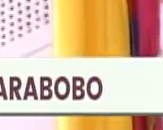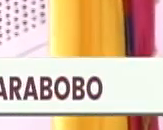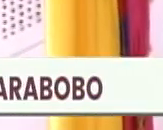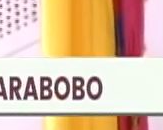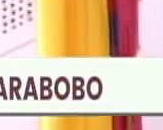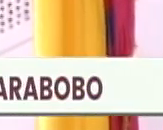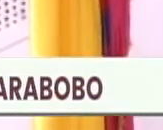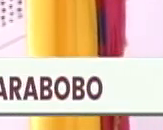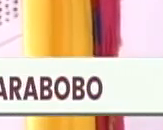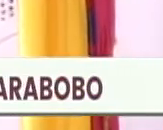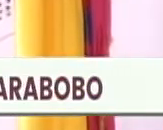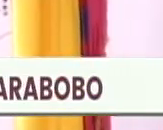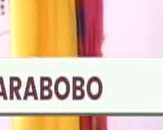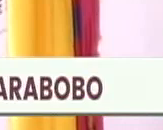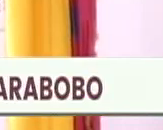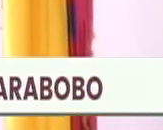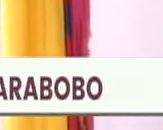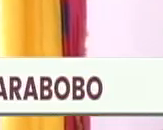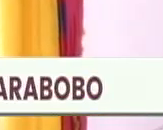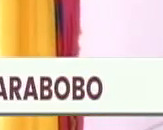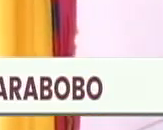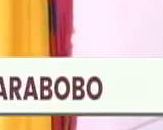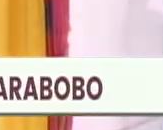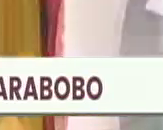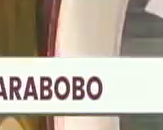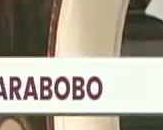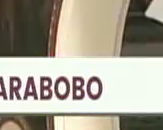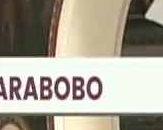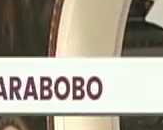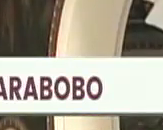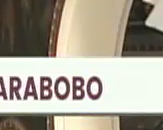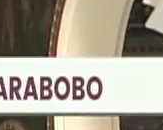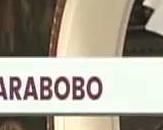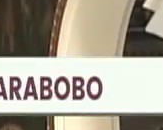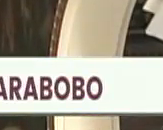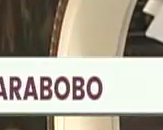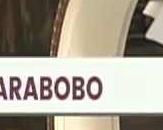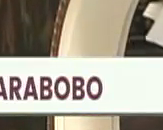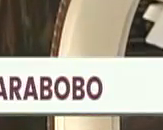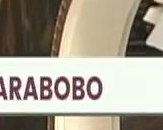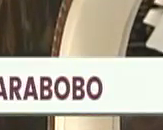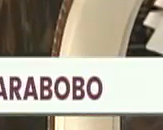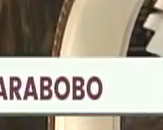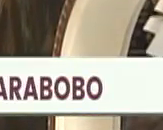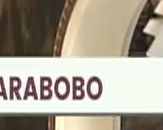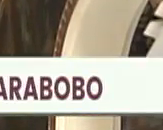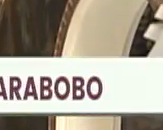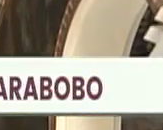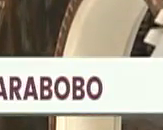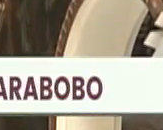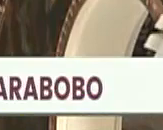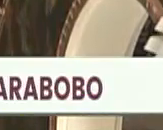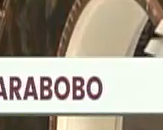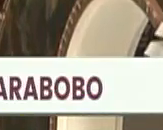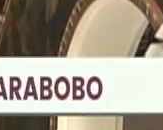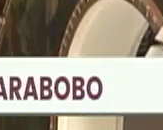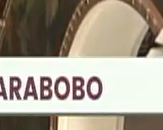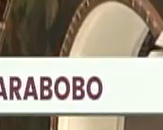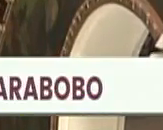mortales del Libertador y padre de la patria grande, general en jefe Simón Bolívar, con motivo